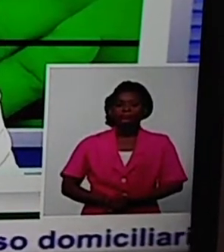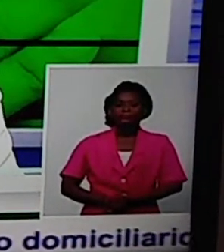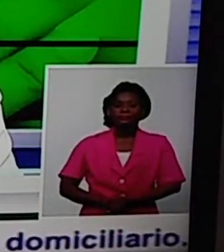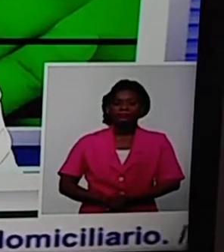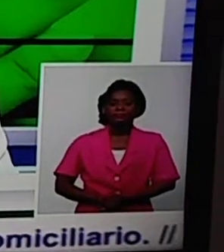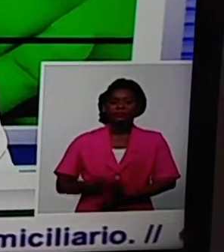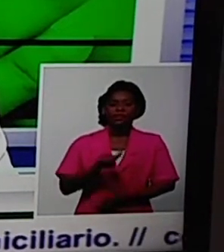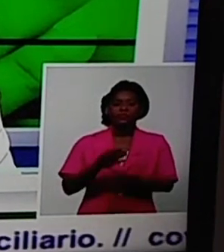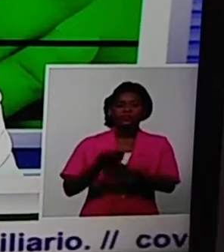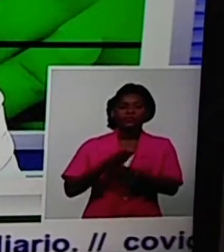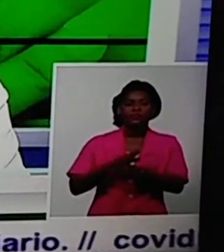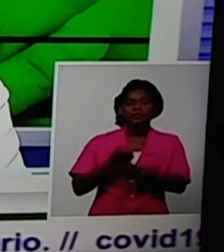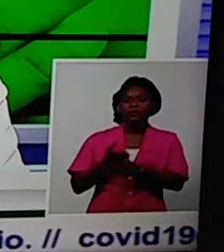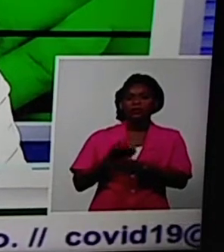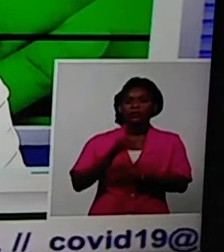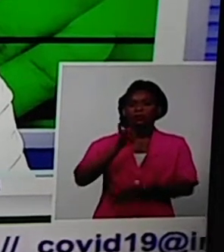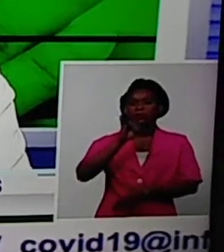95